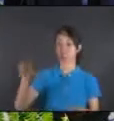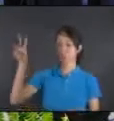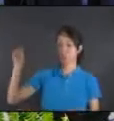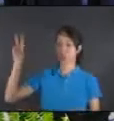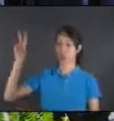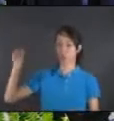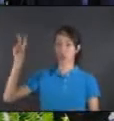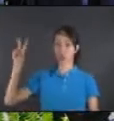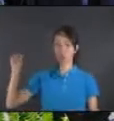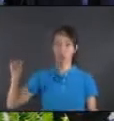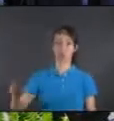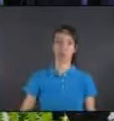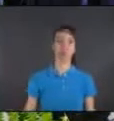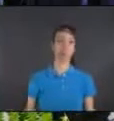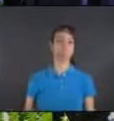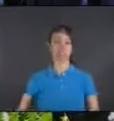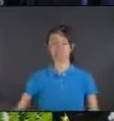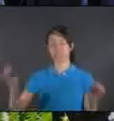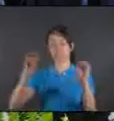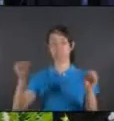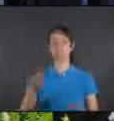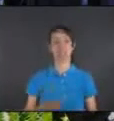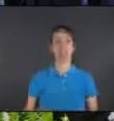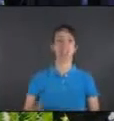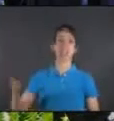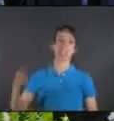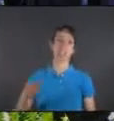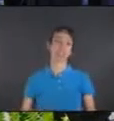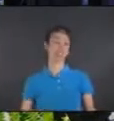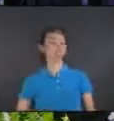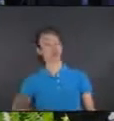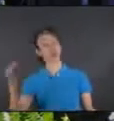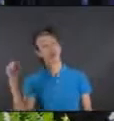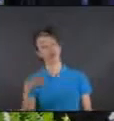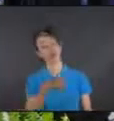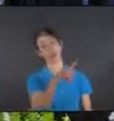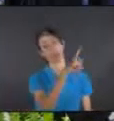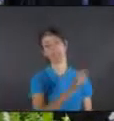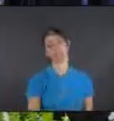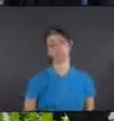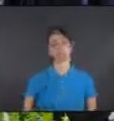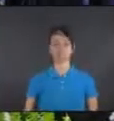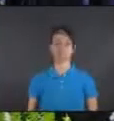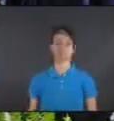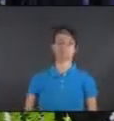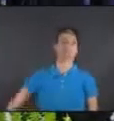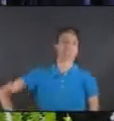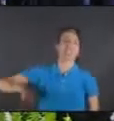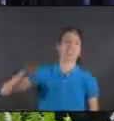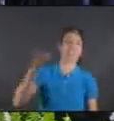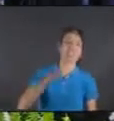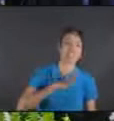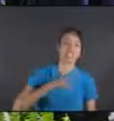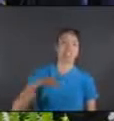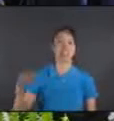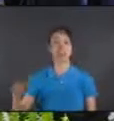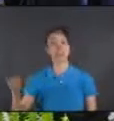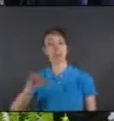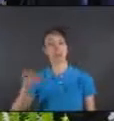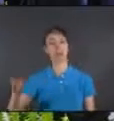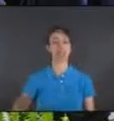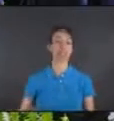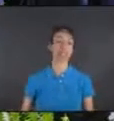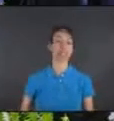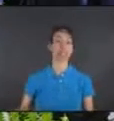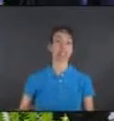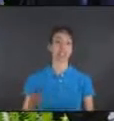religiosas, sincretismo religioso, al cual hay que decirle no, no y no. Nada de que no, si esas